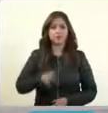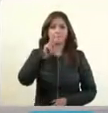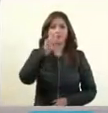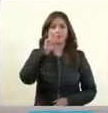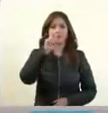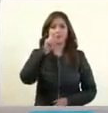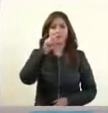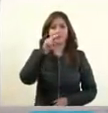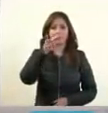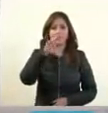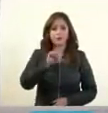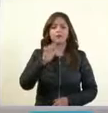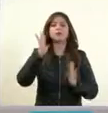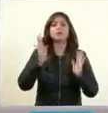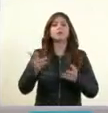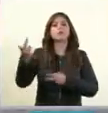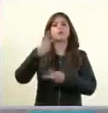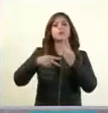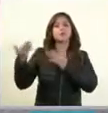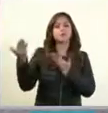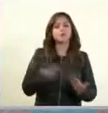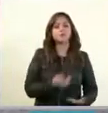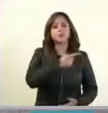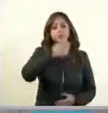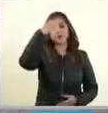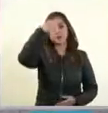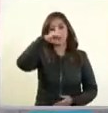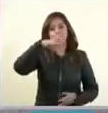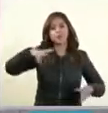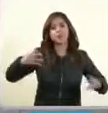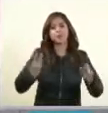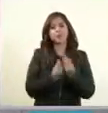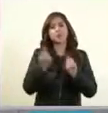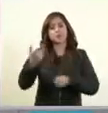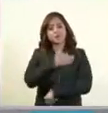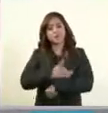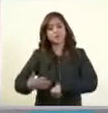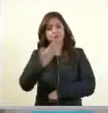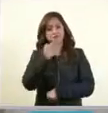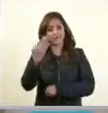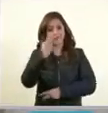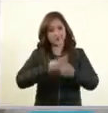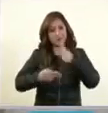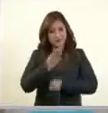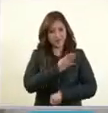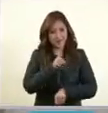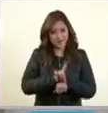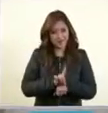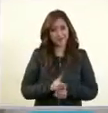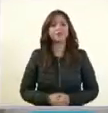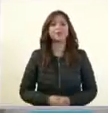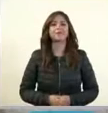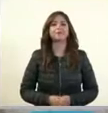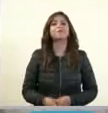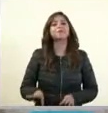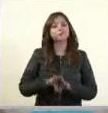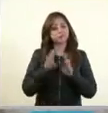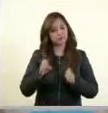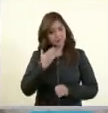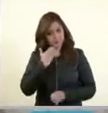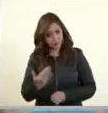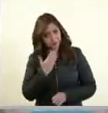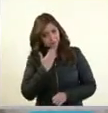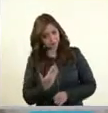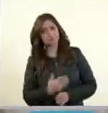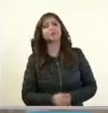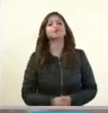Verónica García Alonso ya está aquí con nosotros, nuestra experta en familias. Hola, Bienvenida, buenos días. Buenos días, ¿cómo están? ¿Bien? Bien, ¿y tú? Para